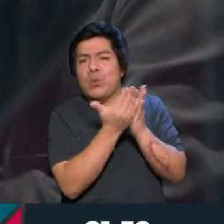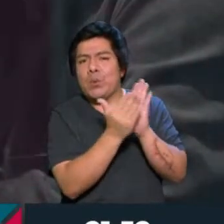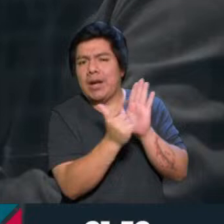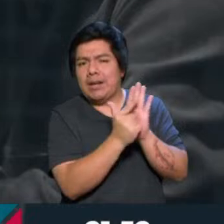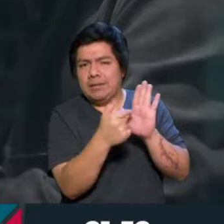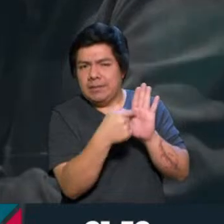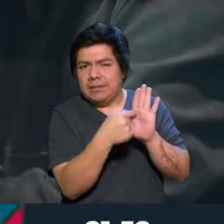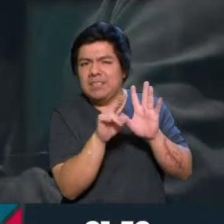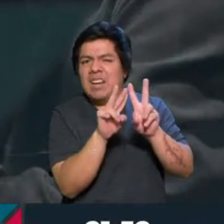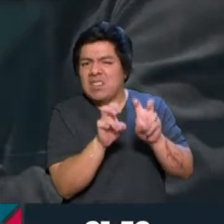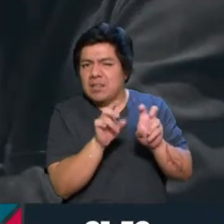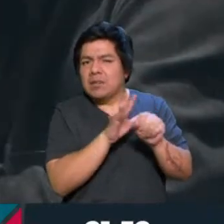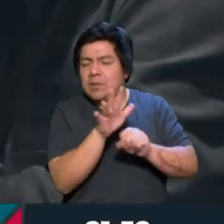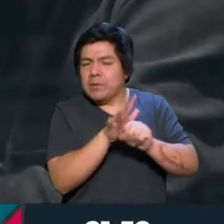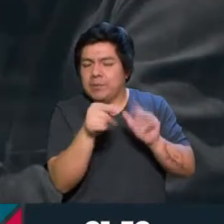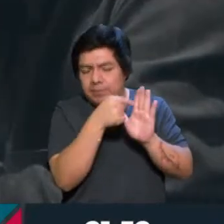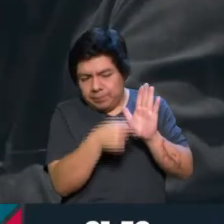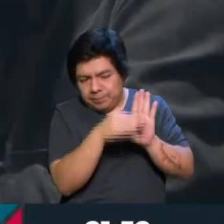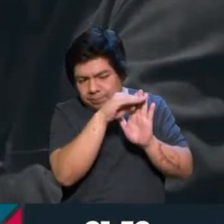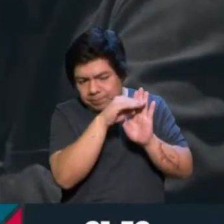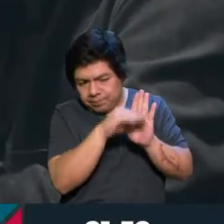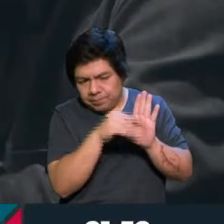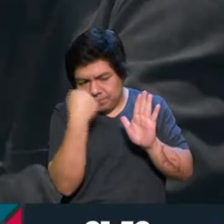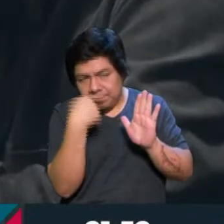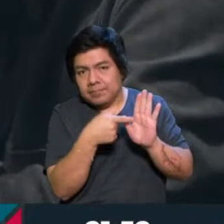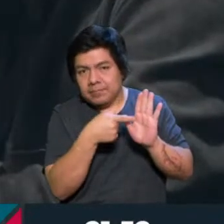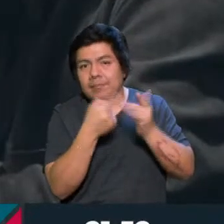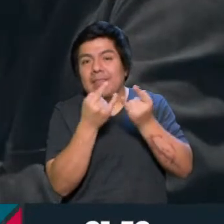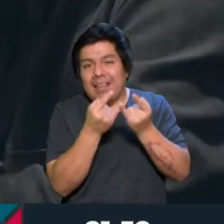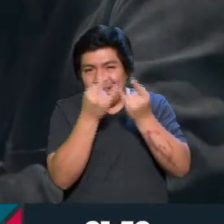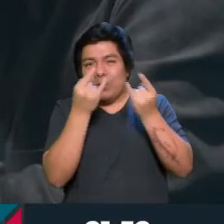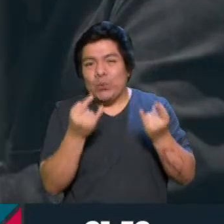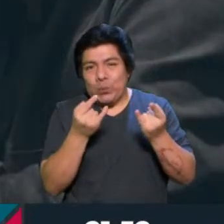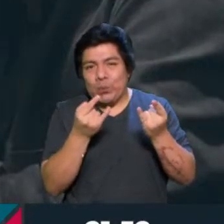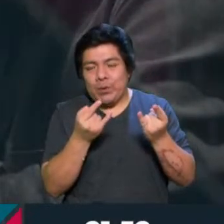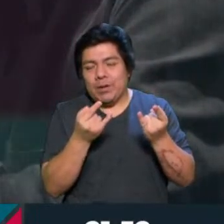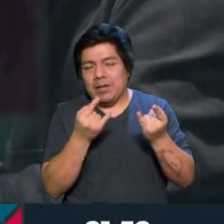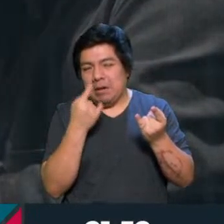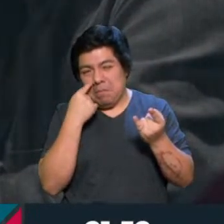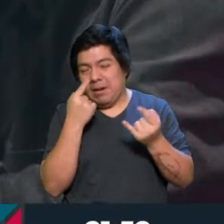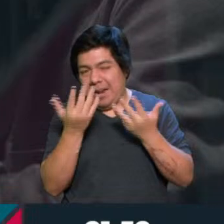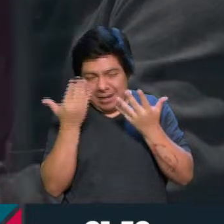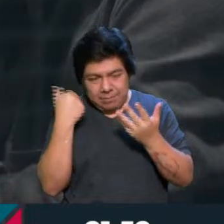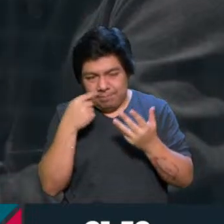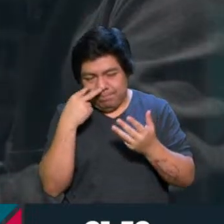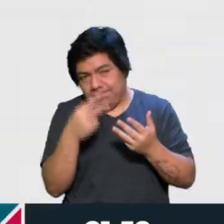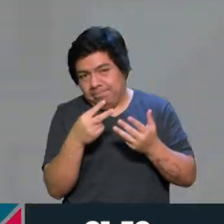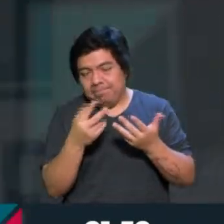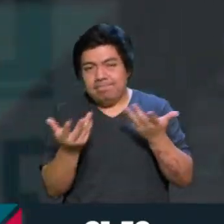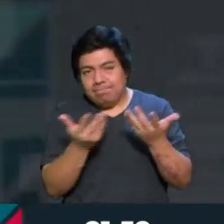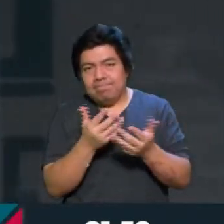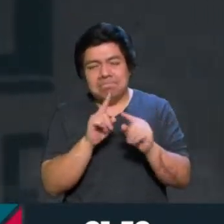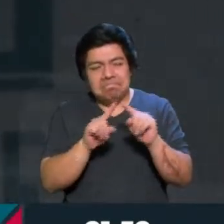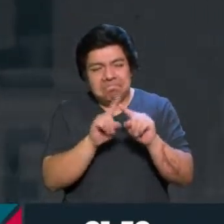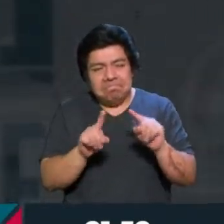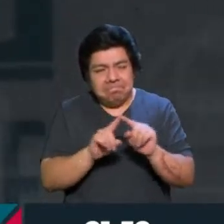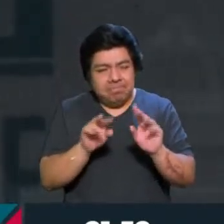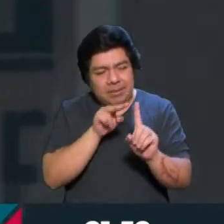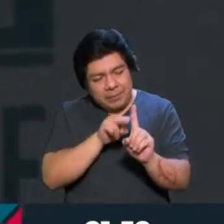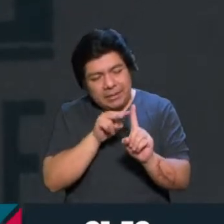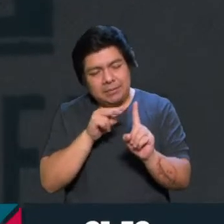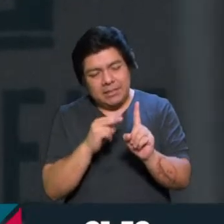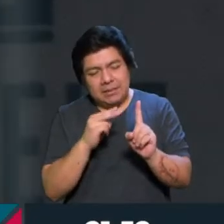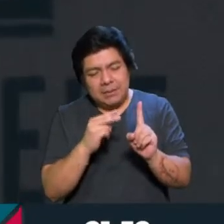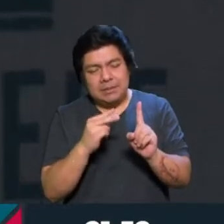tema de esta novela gráfica tiene que ver con esta historia que hemos visto, tratada de muchas maneras.